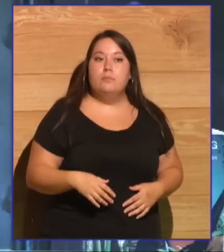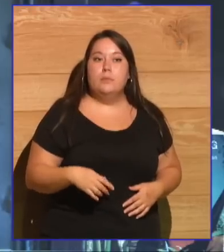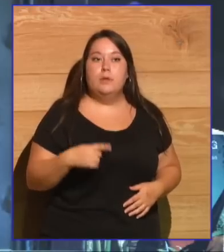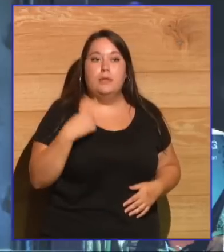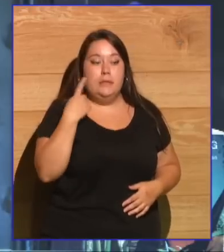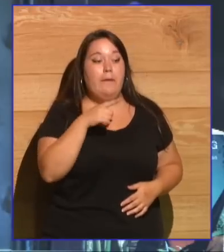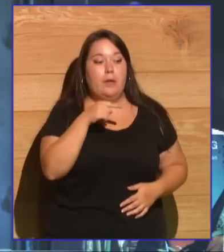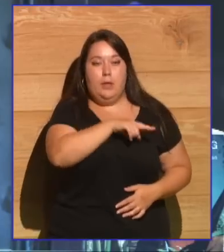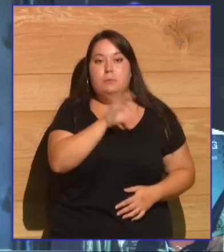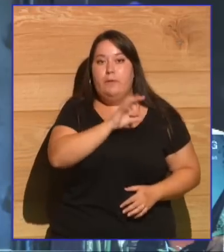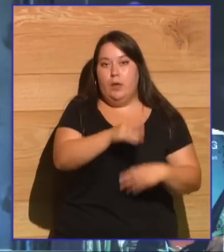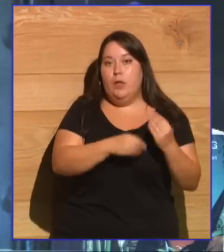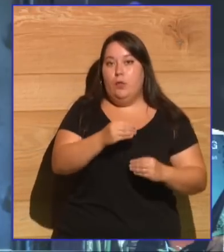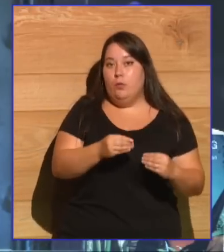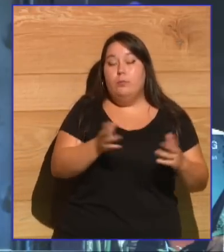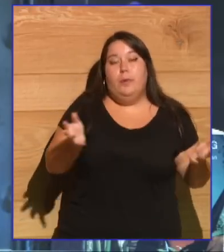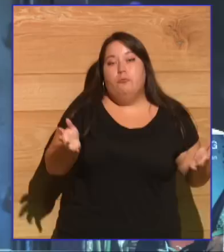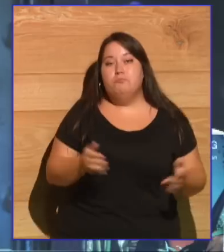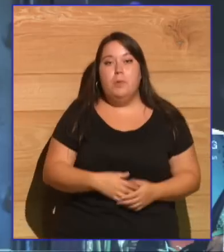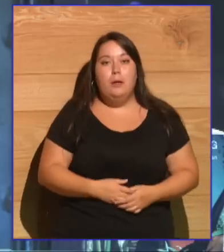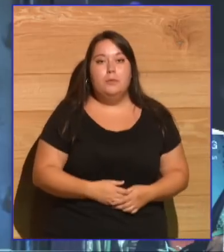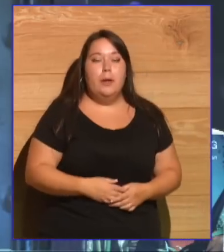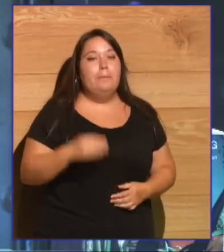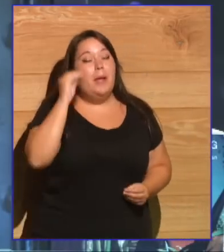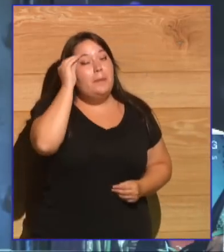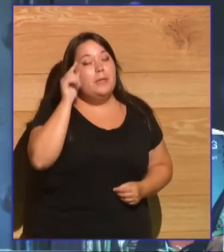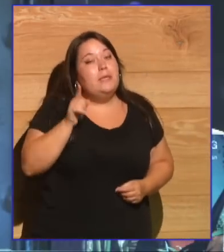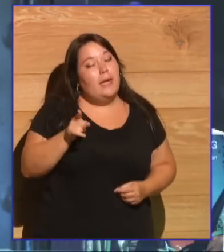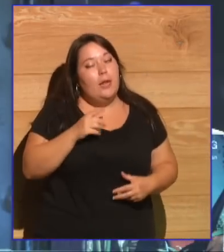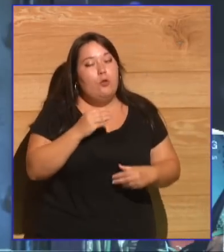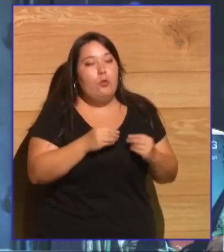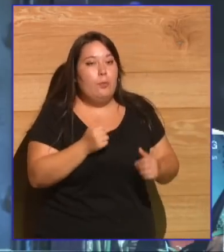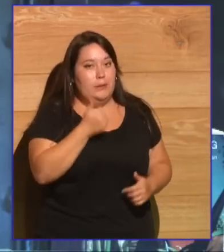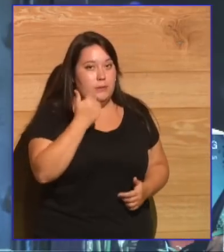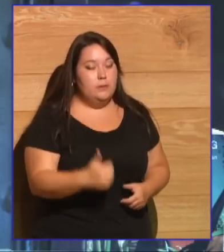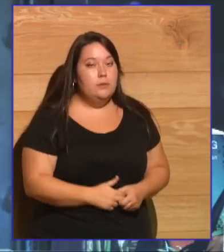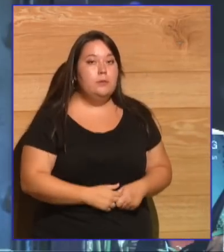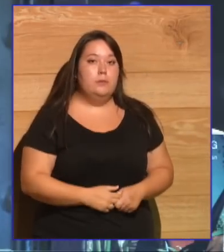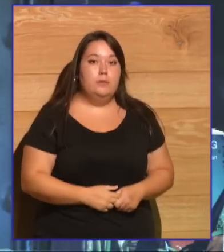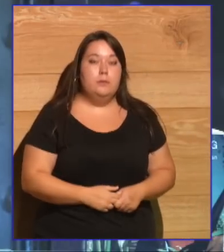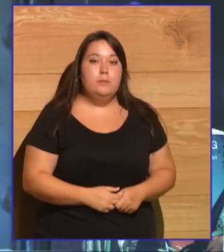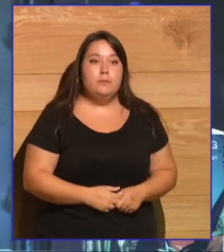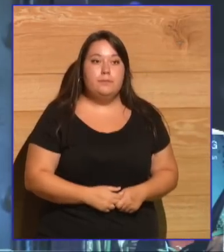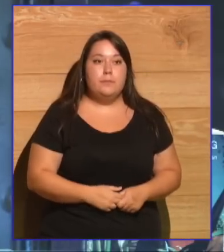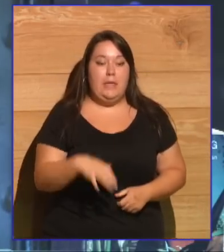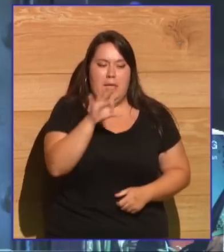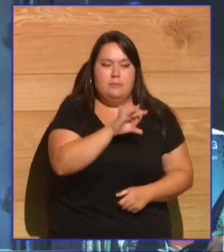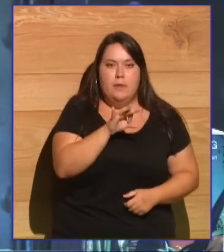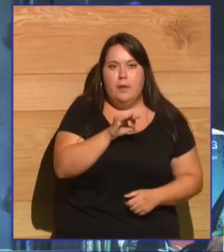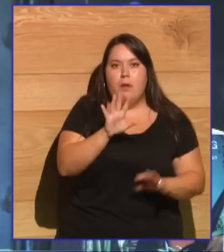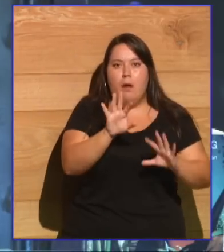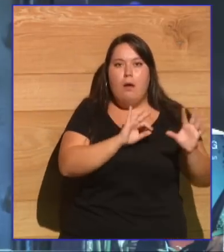hubo mucha intervención y vemos planos enteros que son de spielberg de concepción de todo obviamente es para tomar decisiones